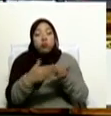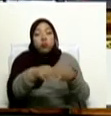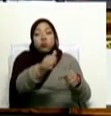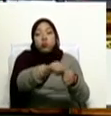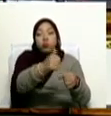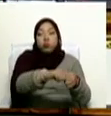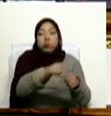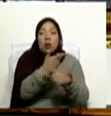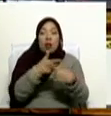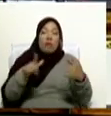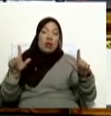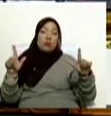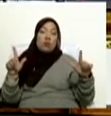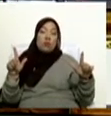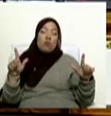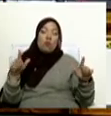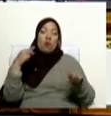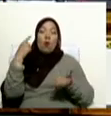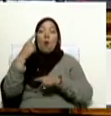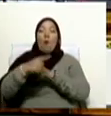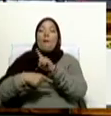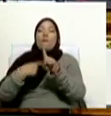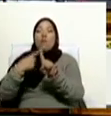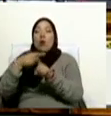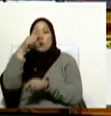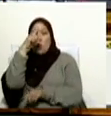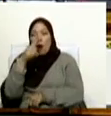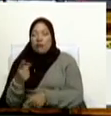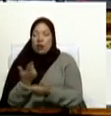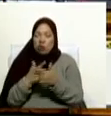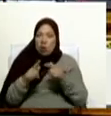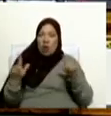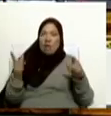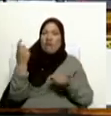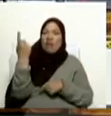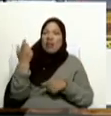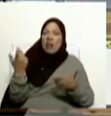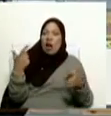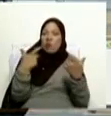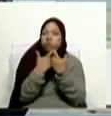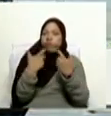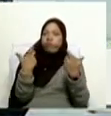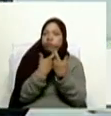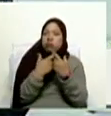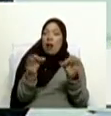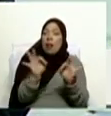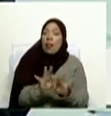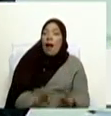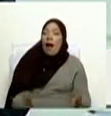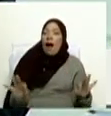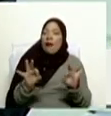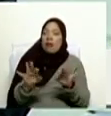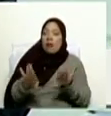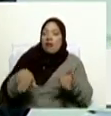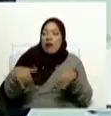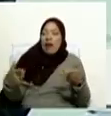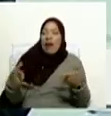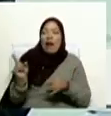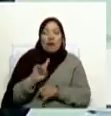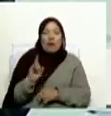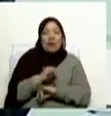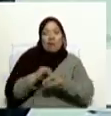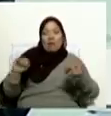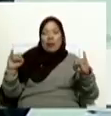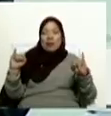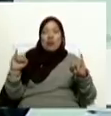por la liberación de Puerto cabello a nosotros nadie nos regaló la independencia